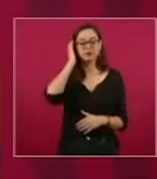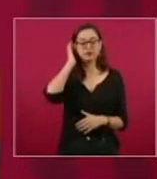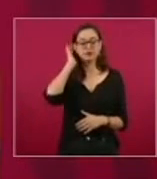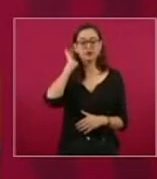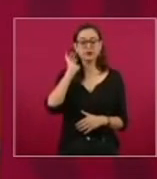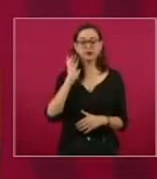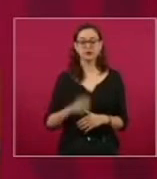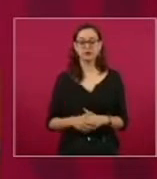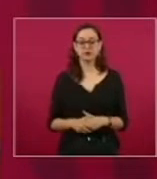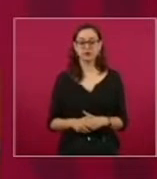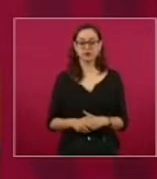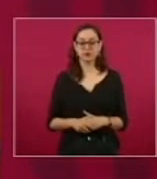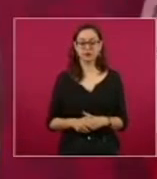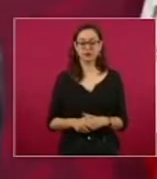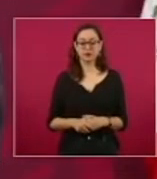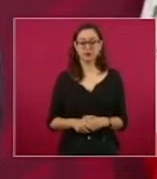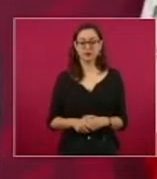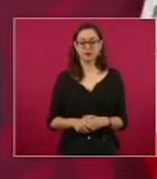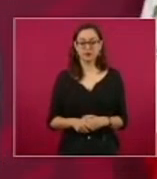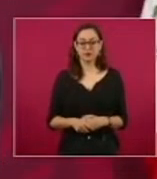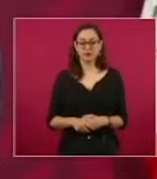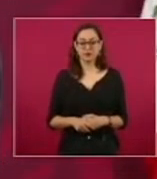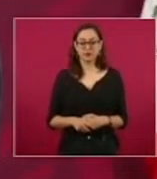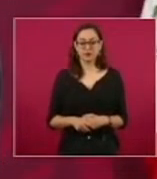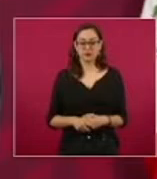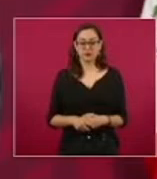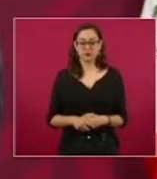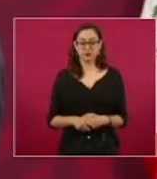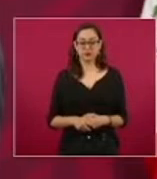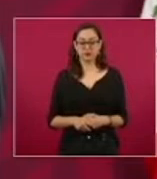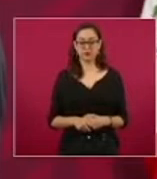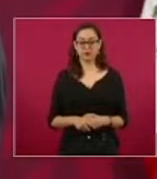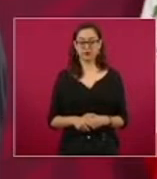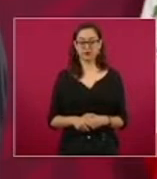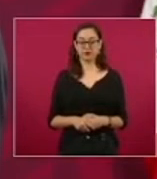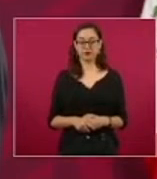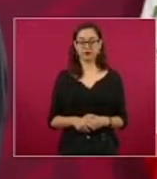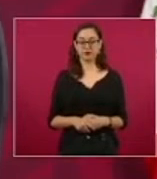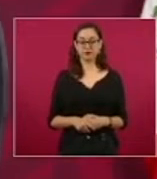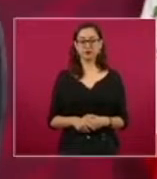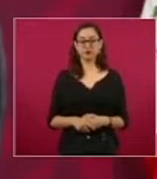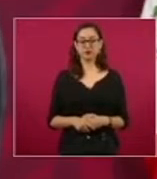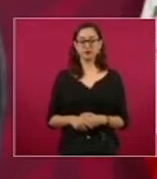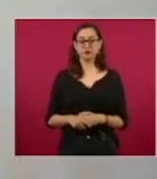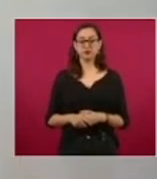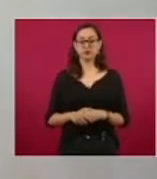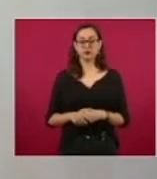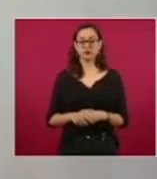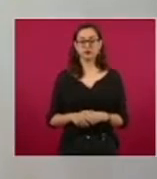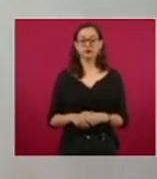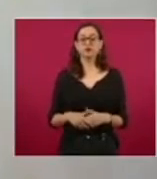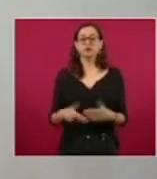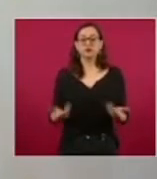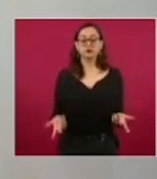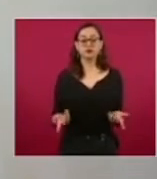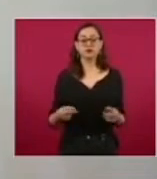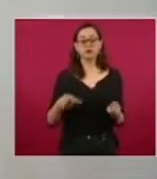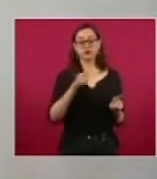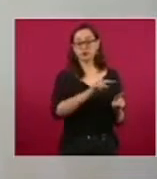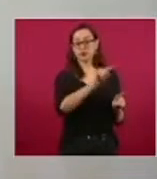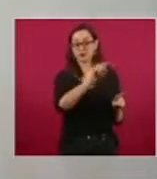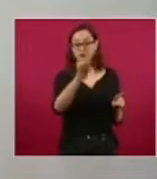donde genaro garcía luna quedó al descubierto se acuerda usted de eso bueno pues hay que tratar de